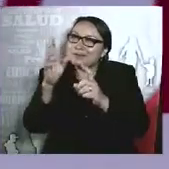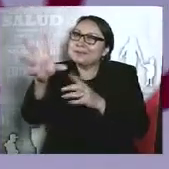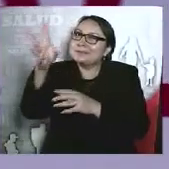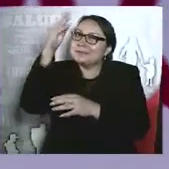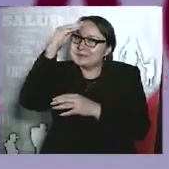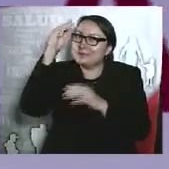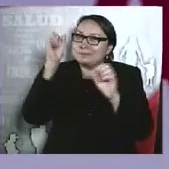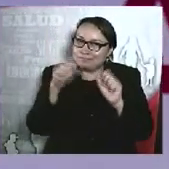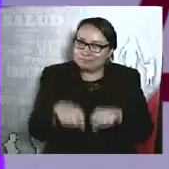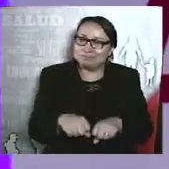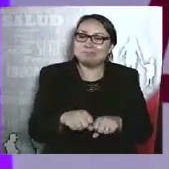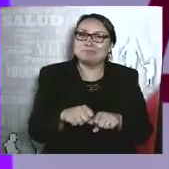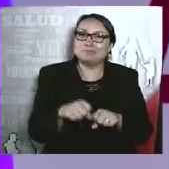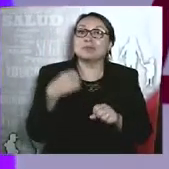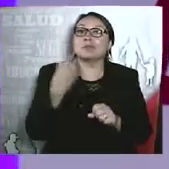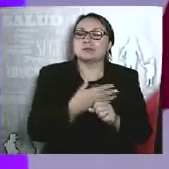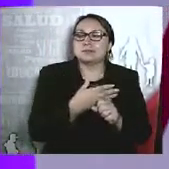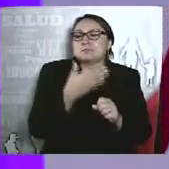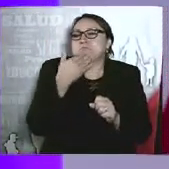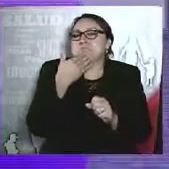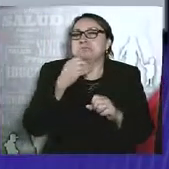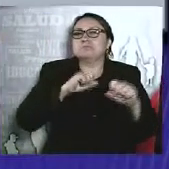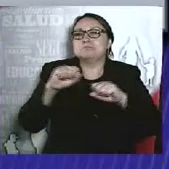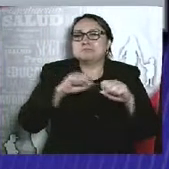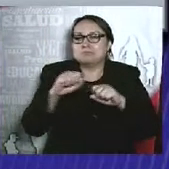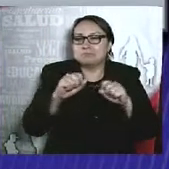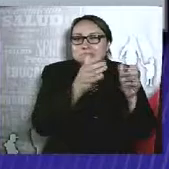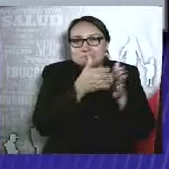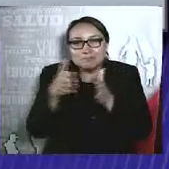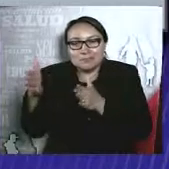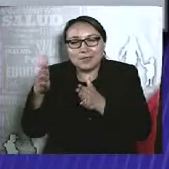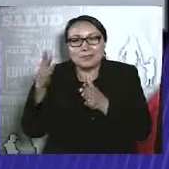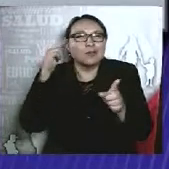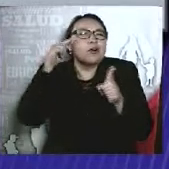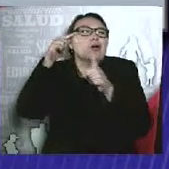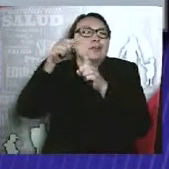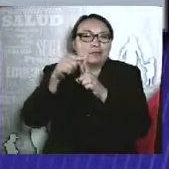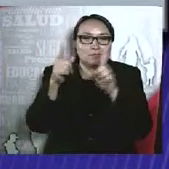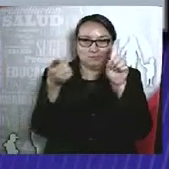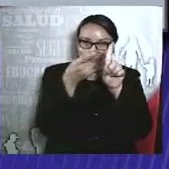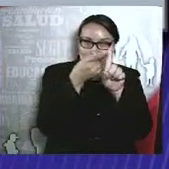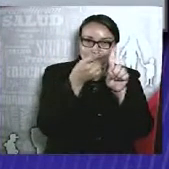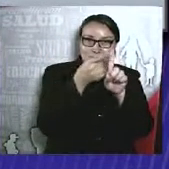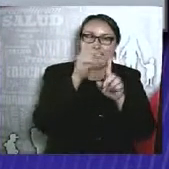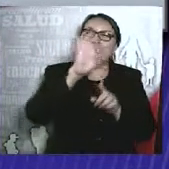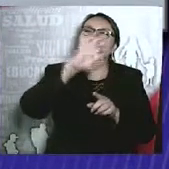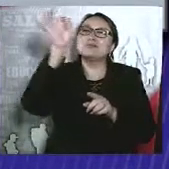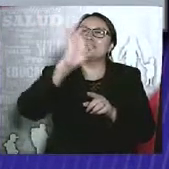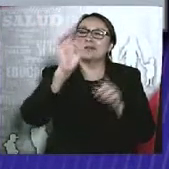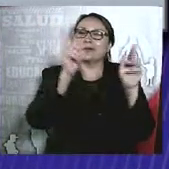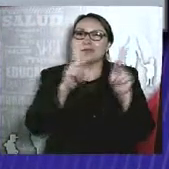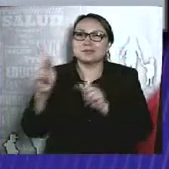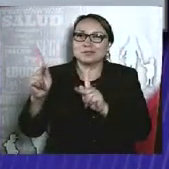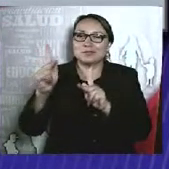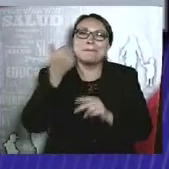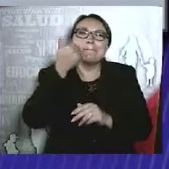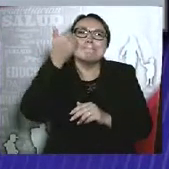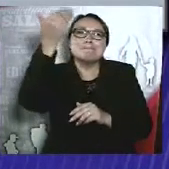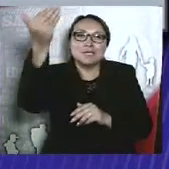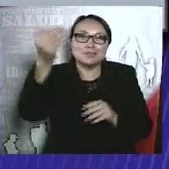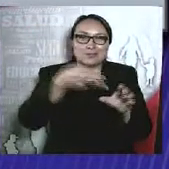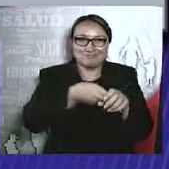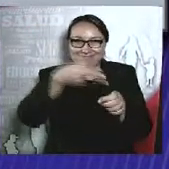desde la perspectiva del plan de acción. Queremos arrancar primero mencionando una meta que planteaba el porcentaje de personas mayores de edad desmovilizadas